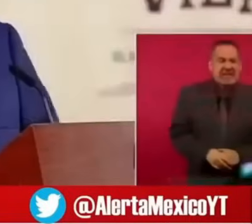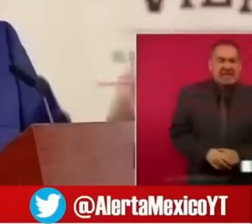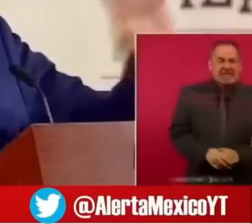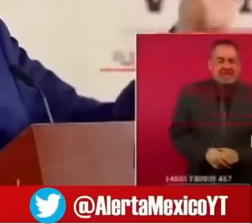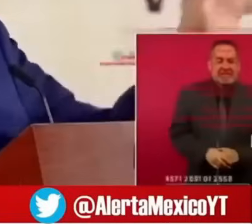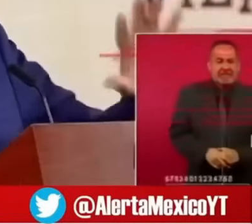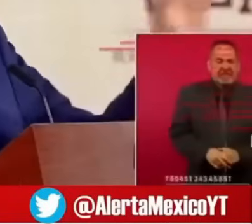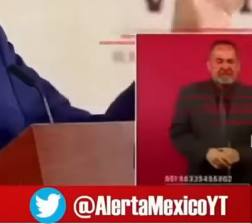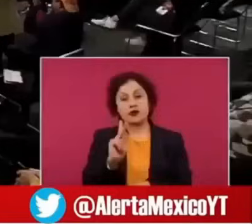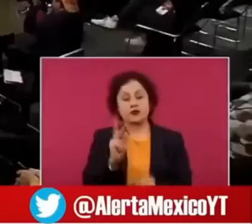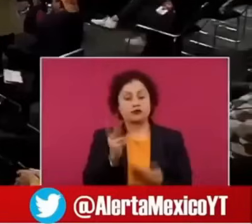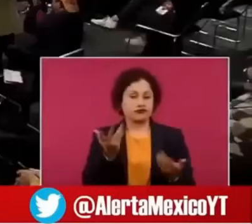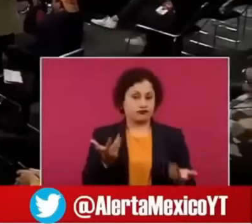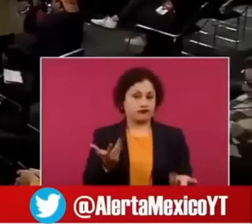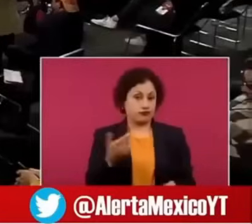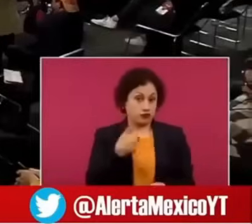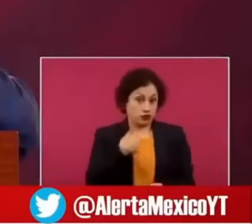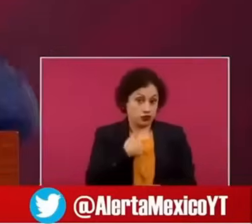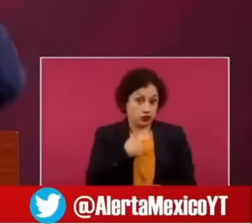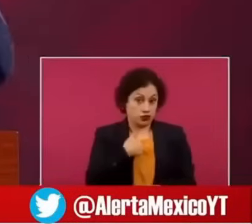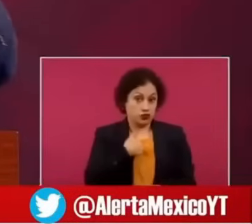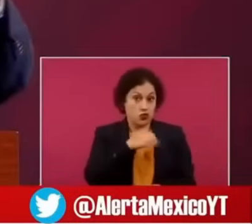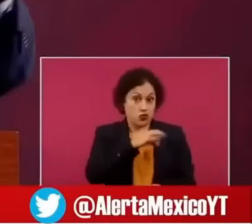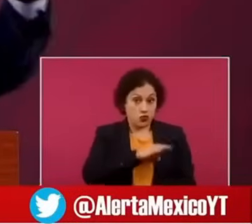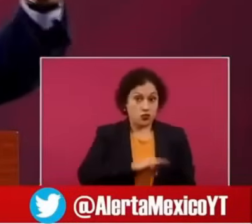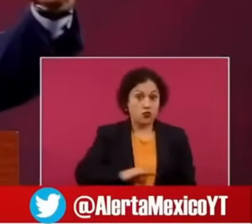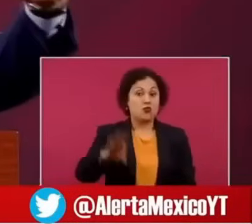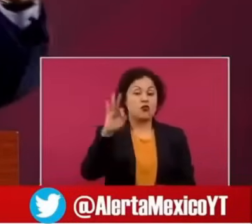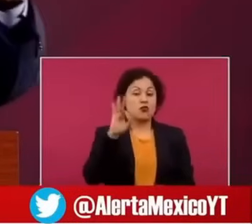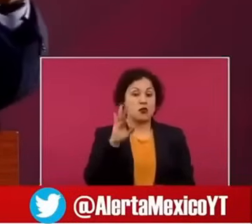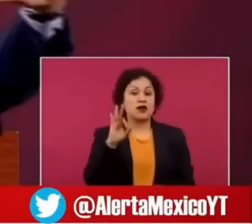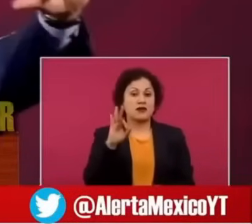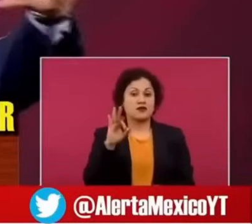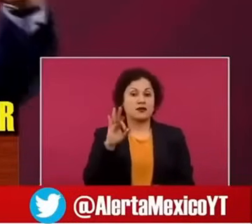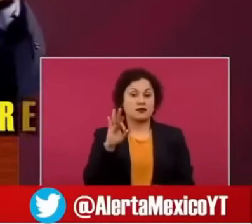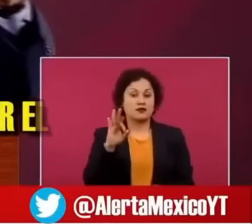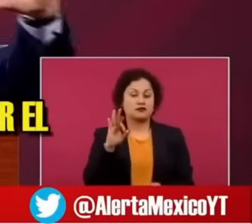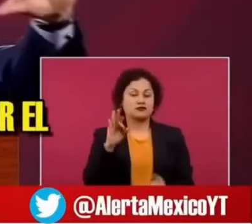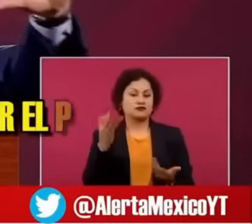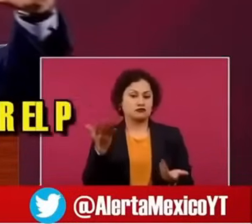al Poder Judicial. Proponer